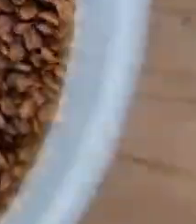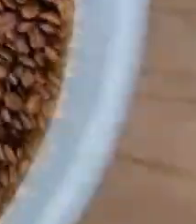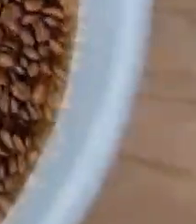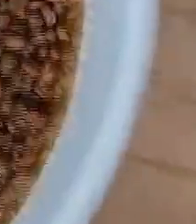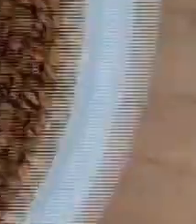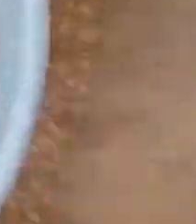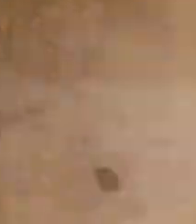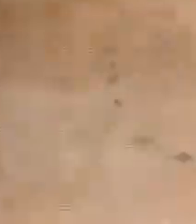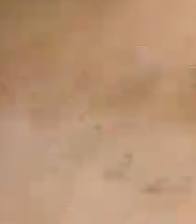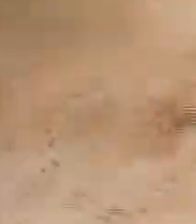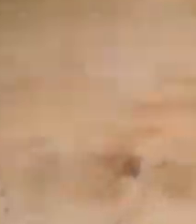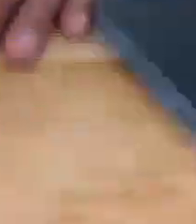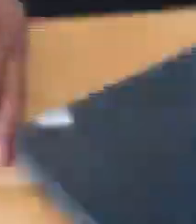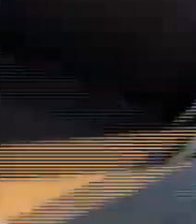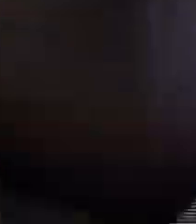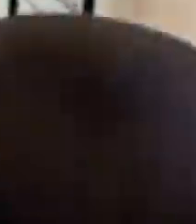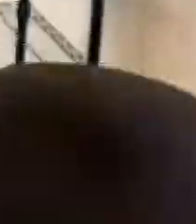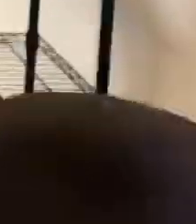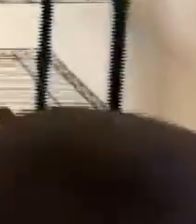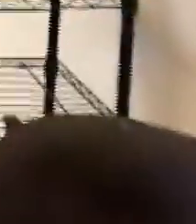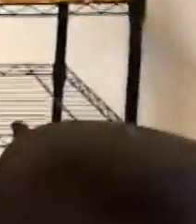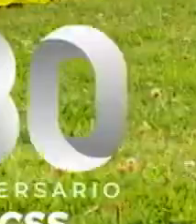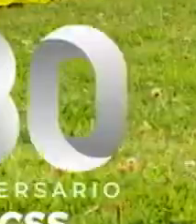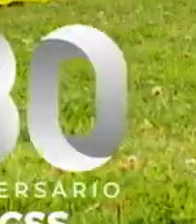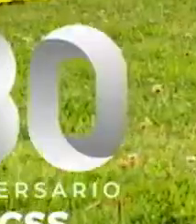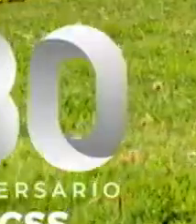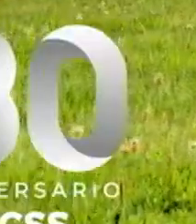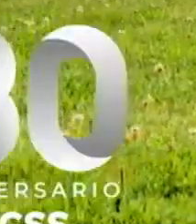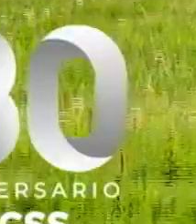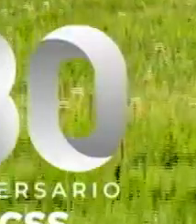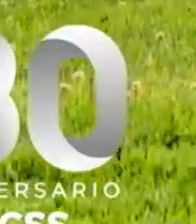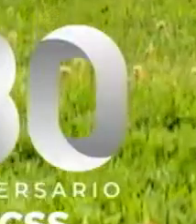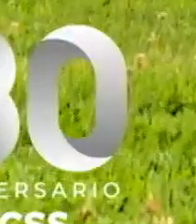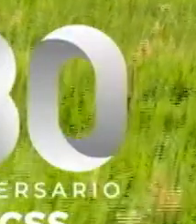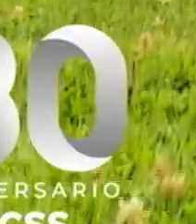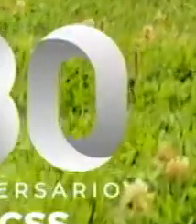solo se logra si nos cuidamos todos.